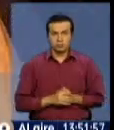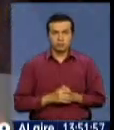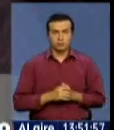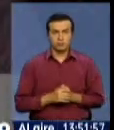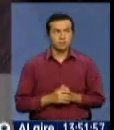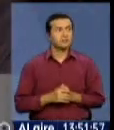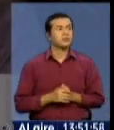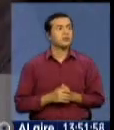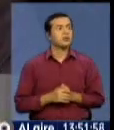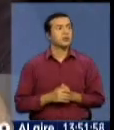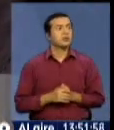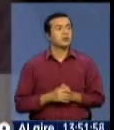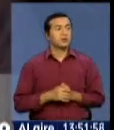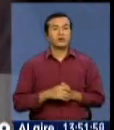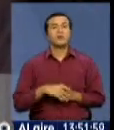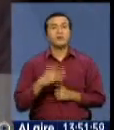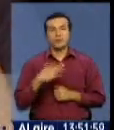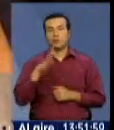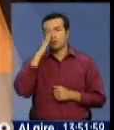que